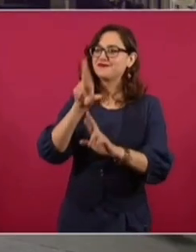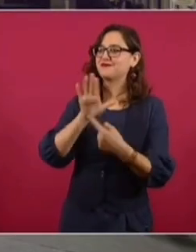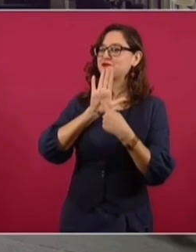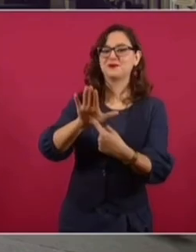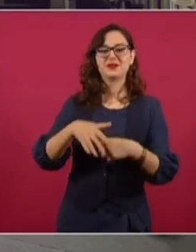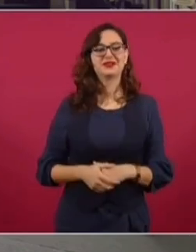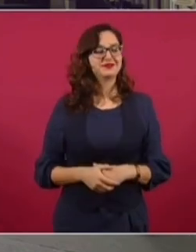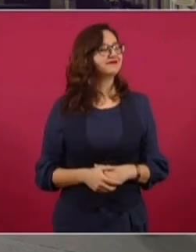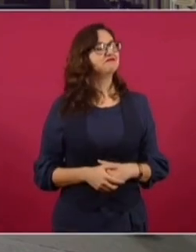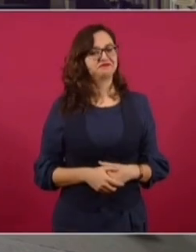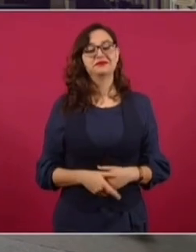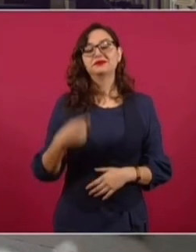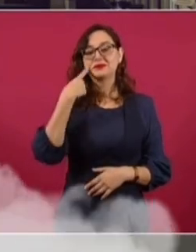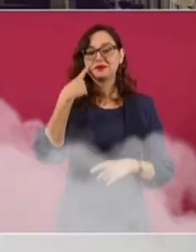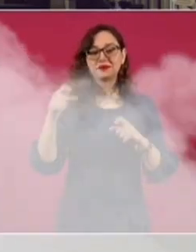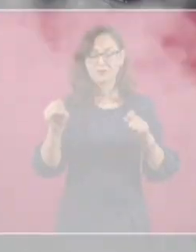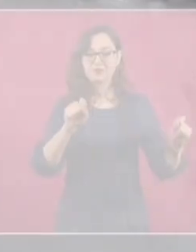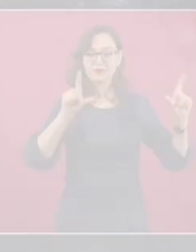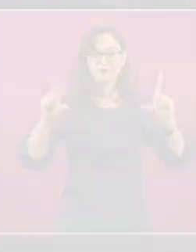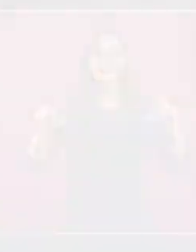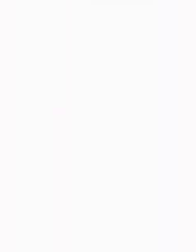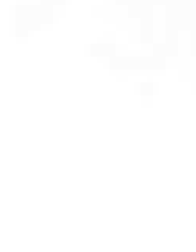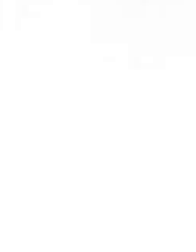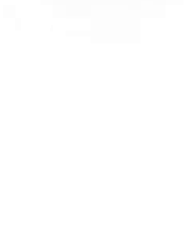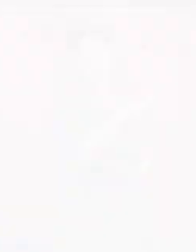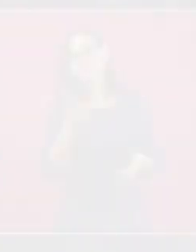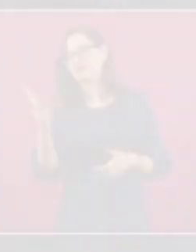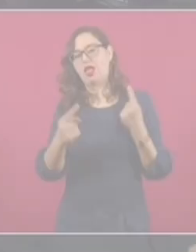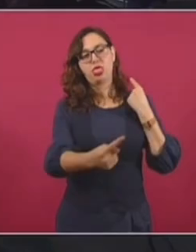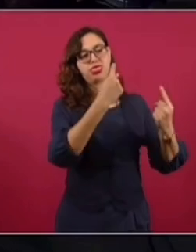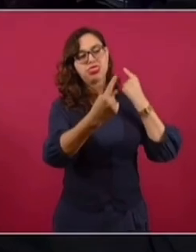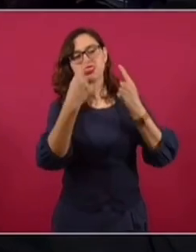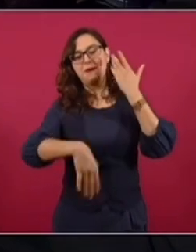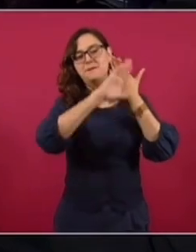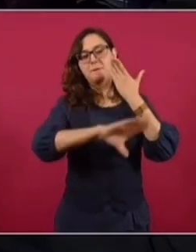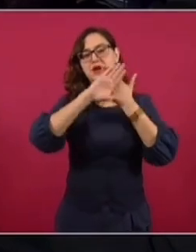Miren, ¿por qué no ponen la galería de los intelectuales orgánicos y